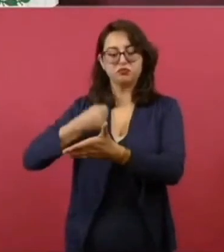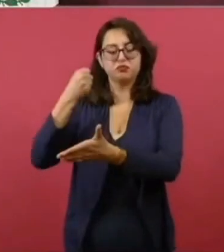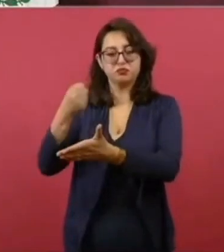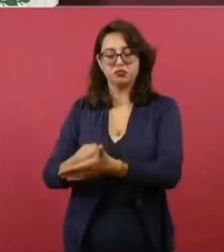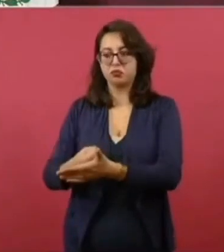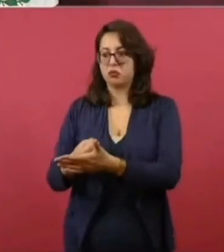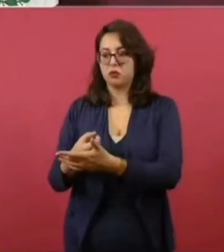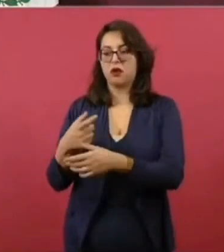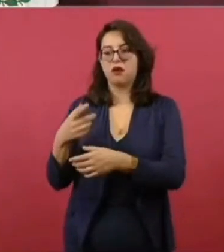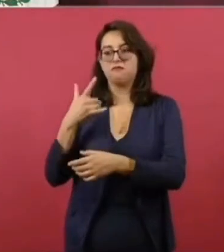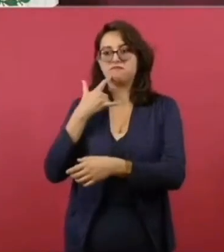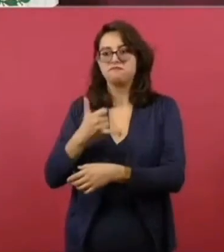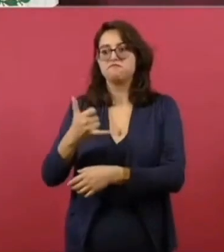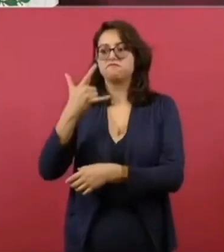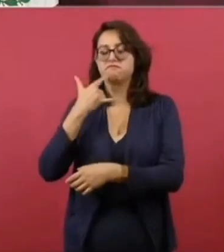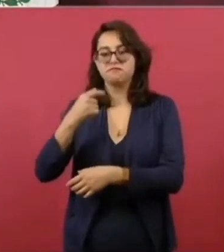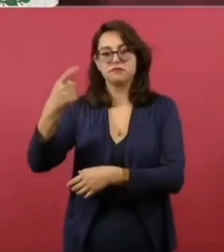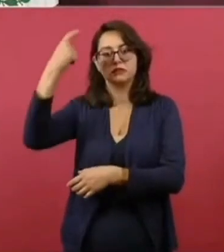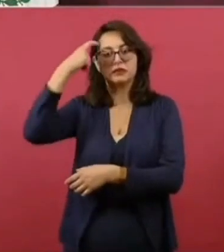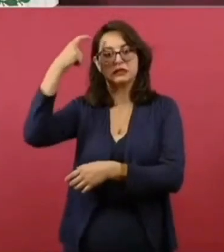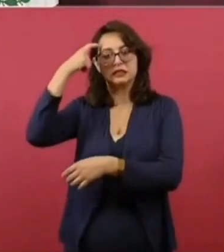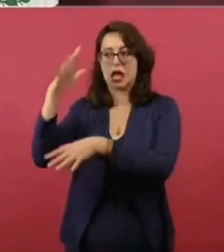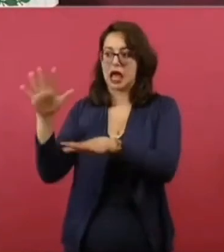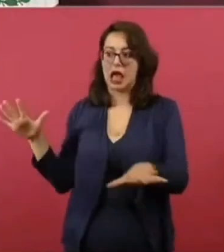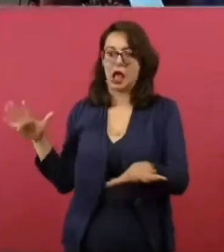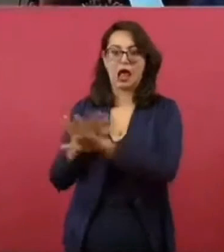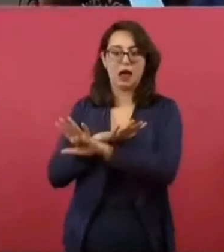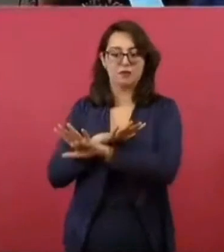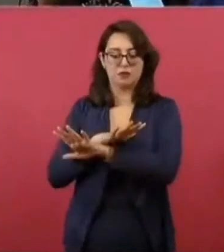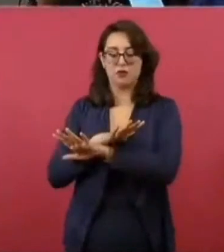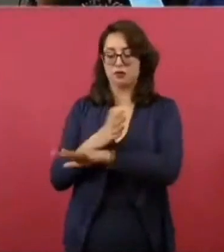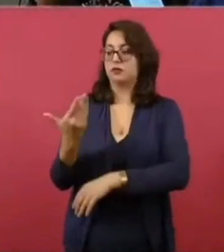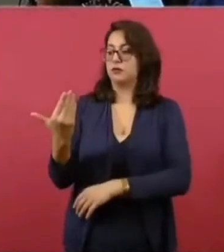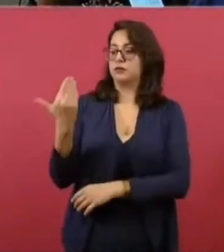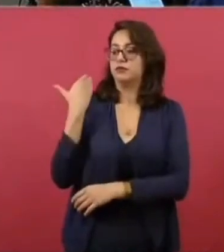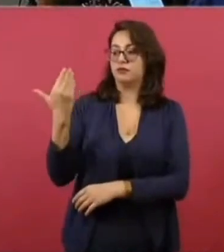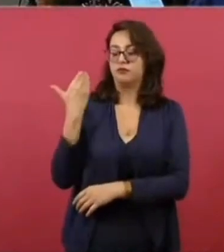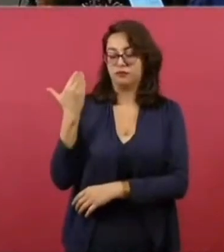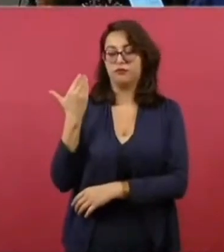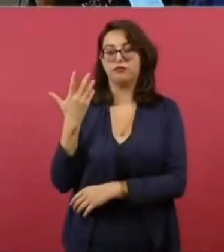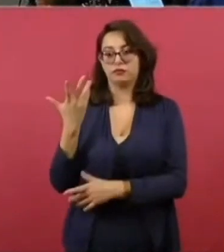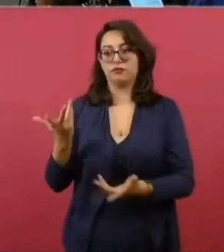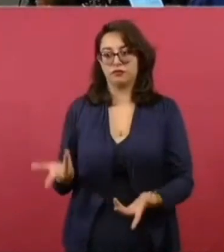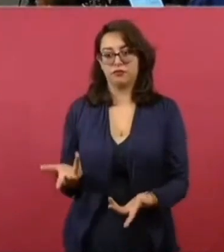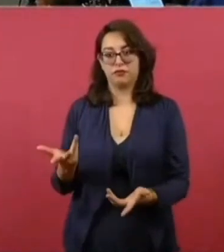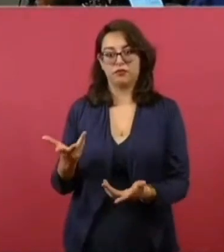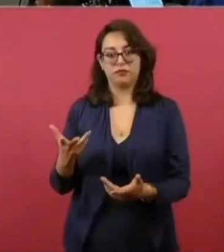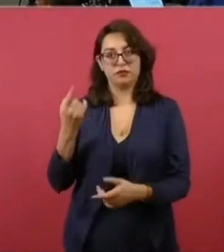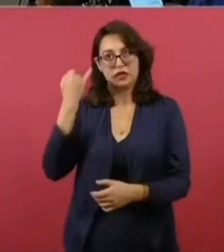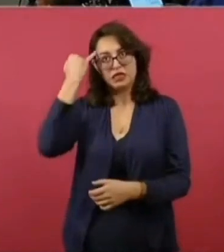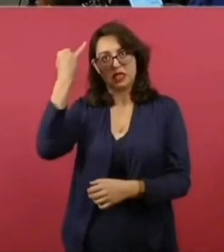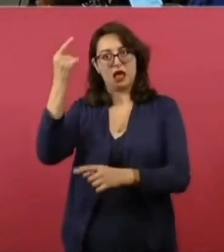cambio de mentalidad que se consolidó con los hechos de un gobierno guiado por